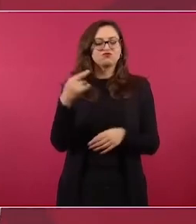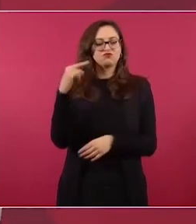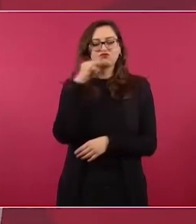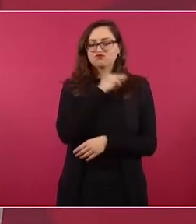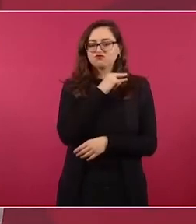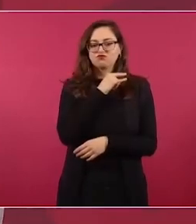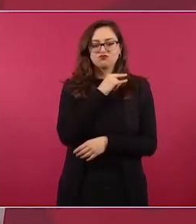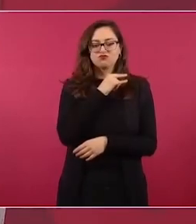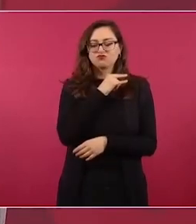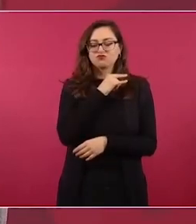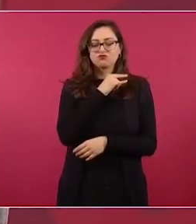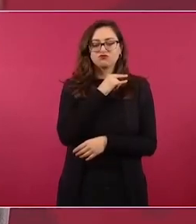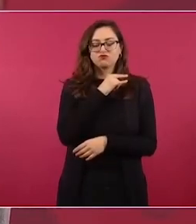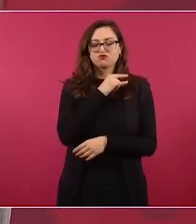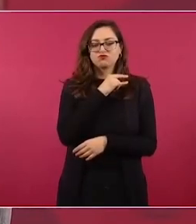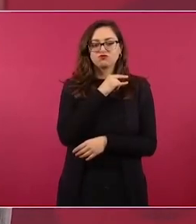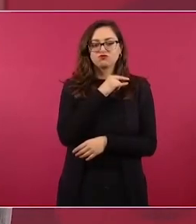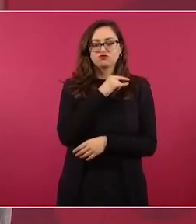y